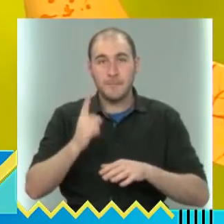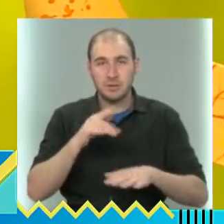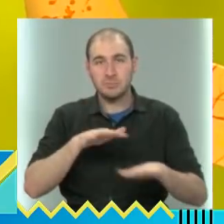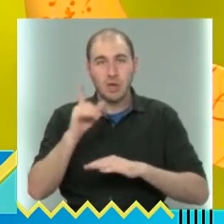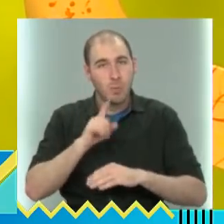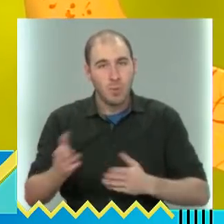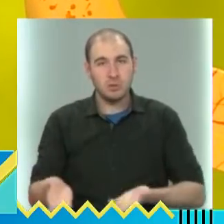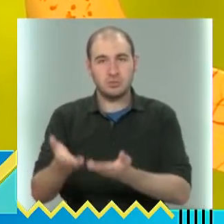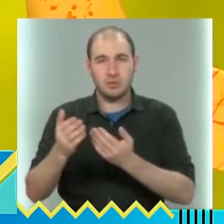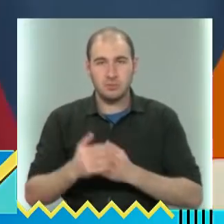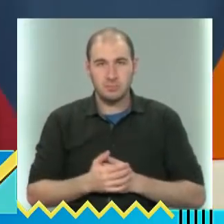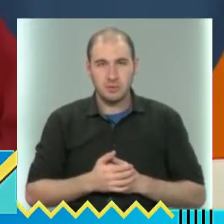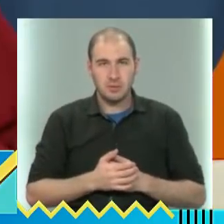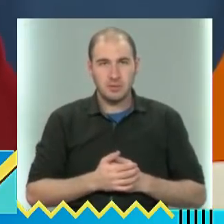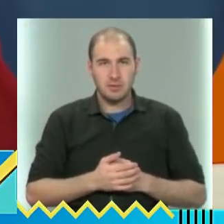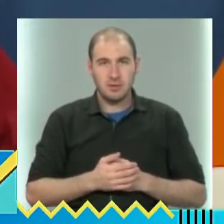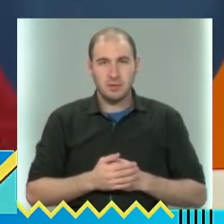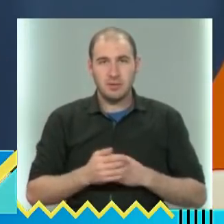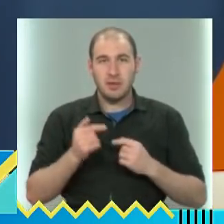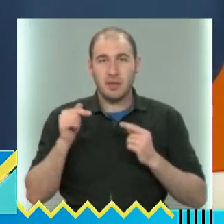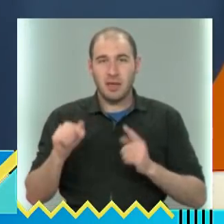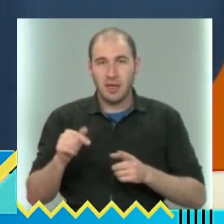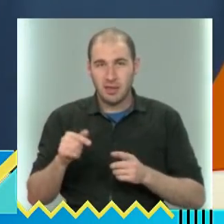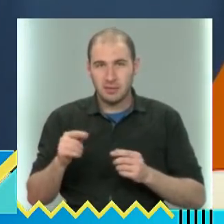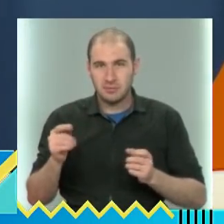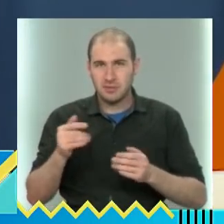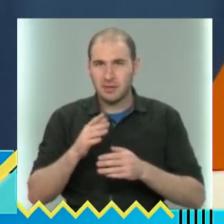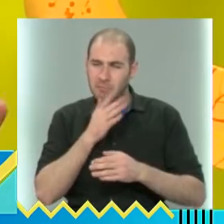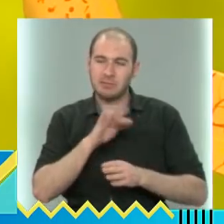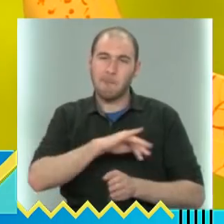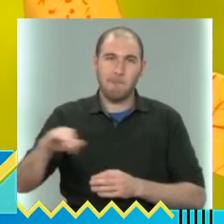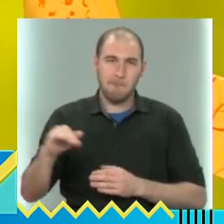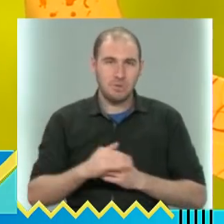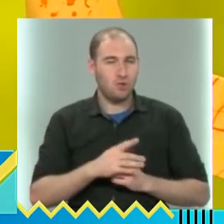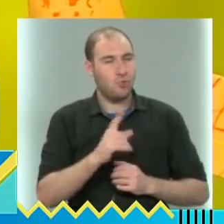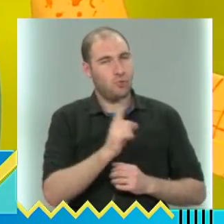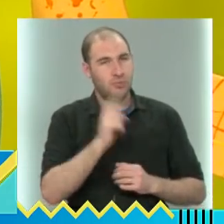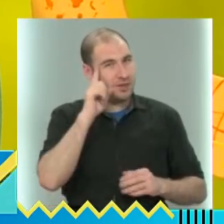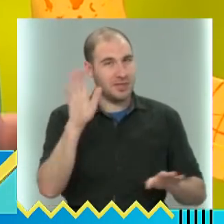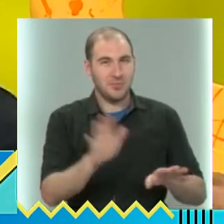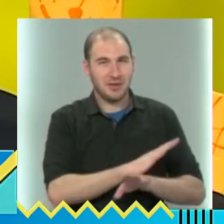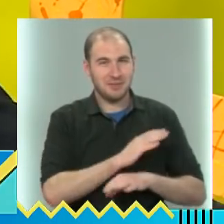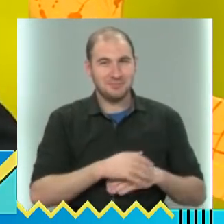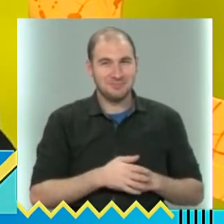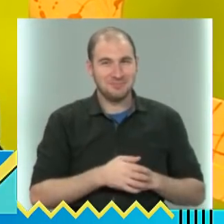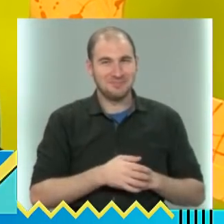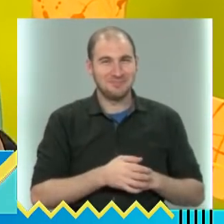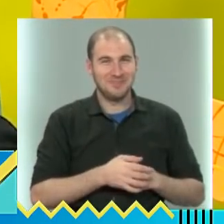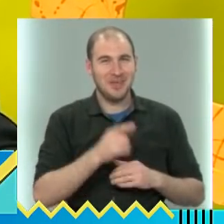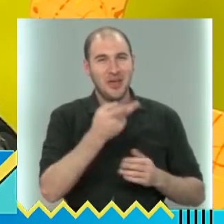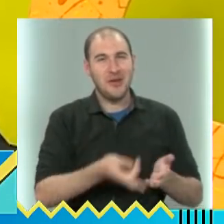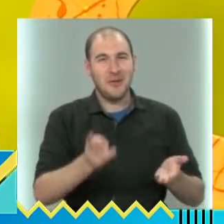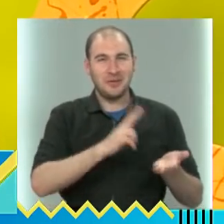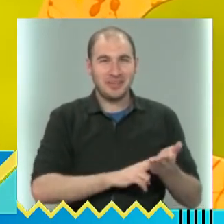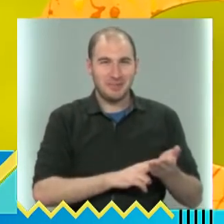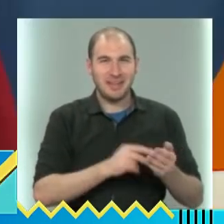inducir sismicidad. Pero cuestión que fue completamente soslayada. No, estás equivocado. Y vuelta,